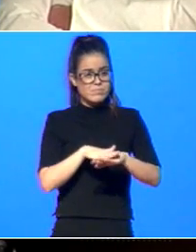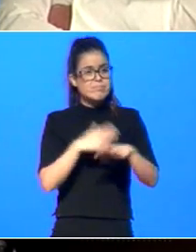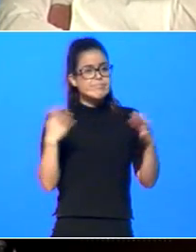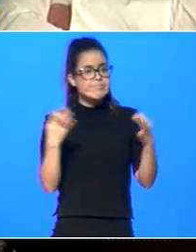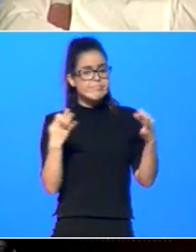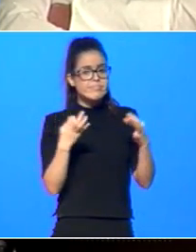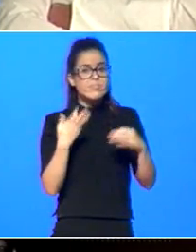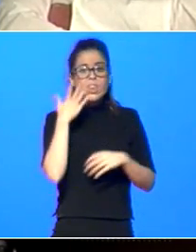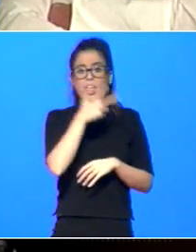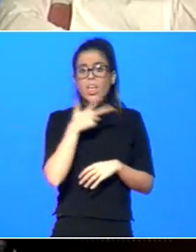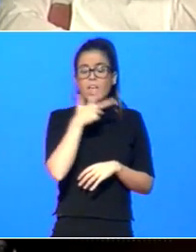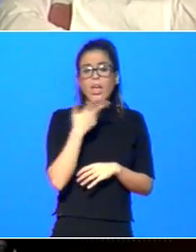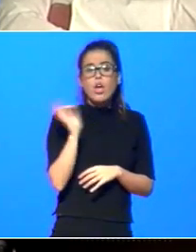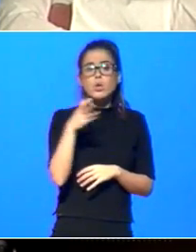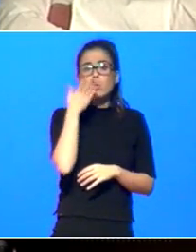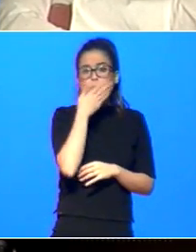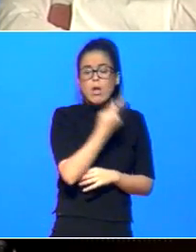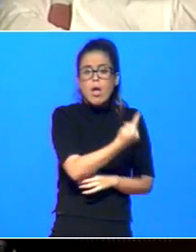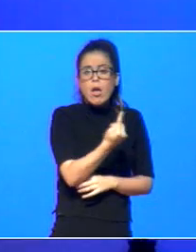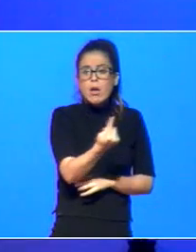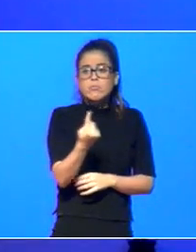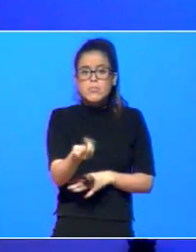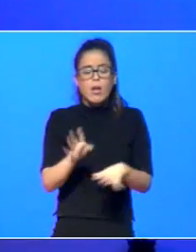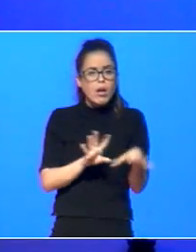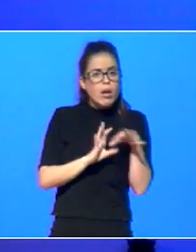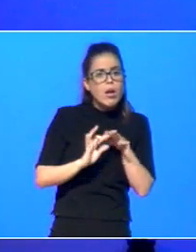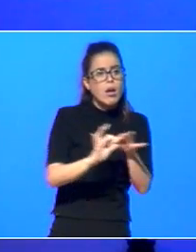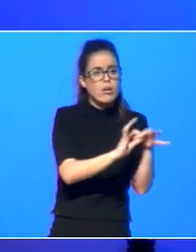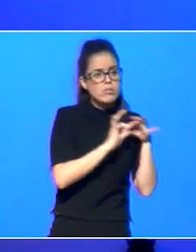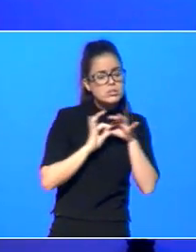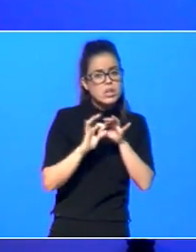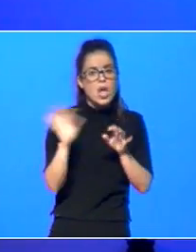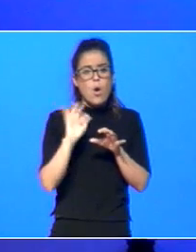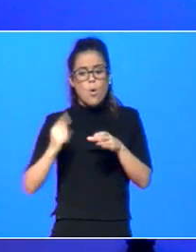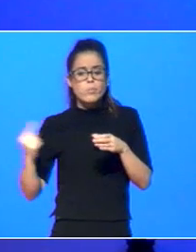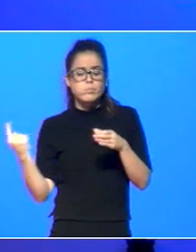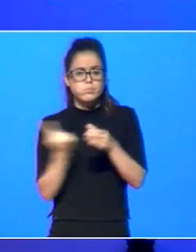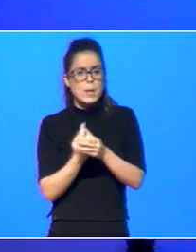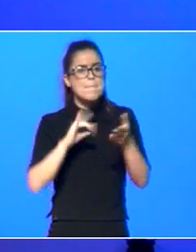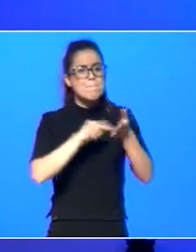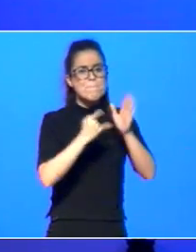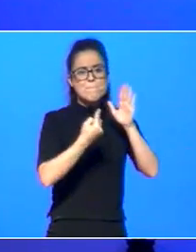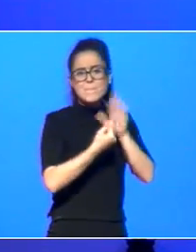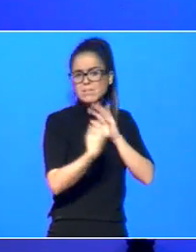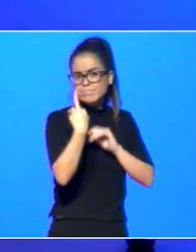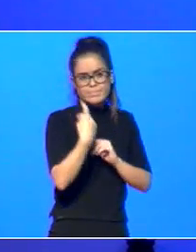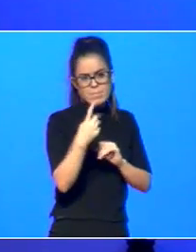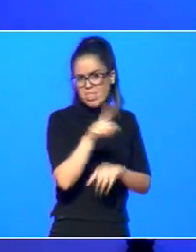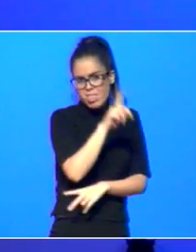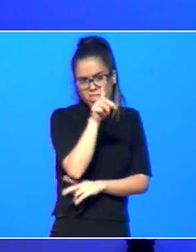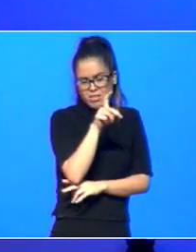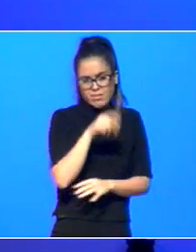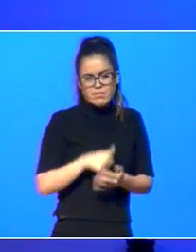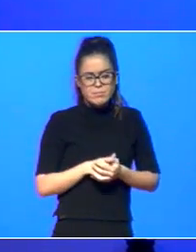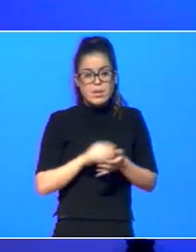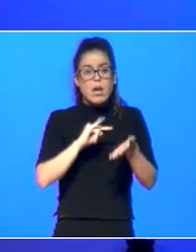edo ikastetxe bakotxak bere anistasunari edo inklusinioari buruzko plan bat egitia. Eta plan